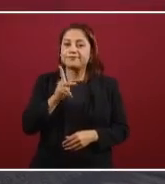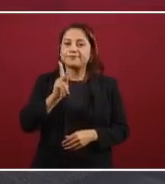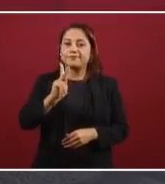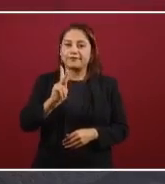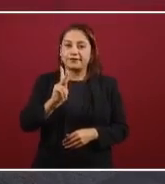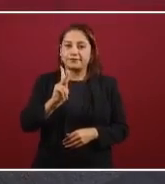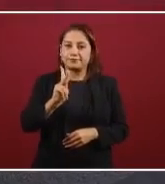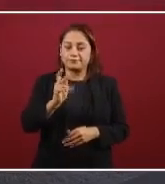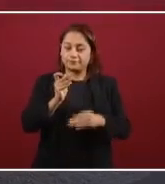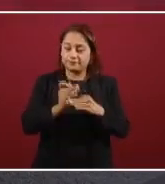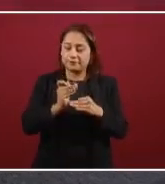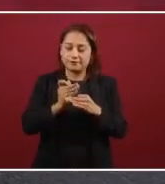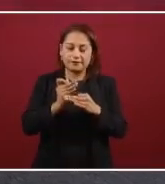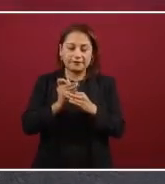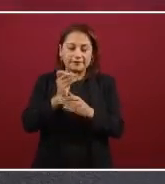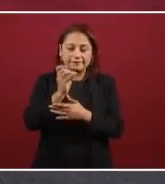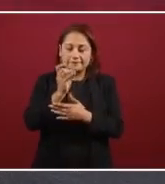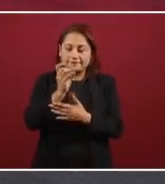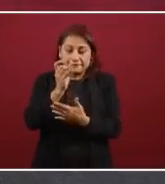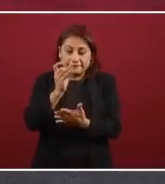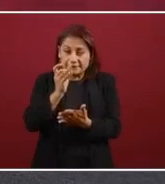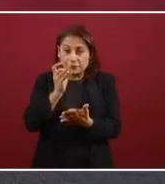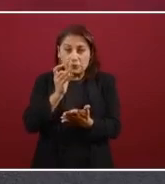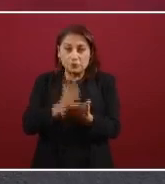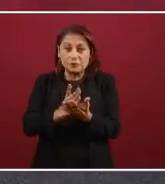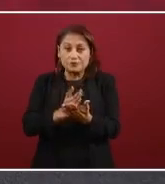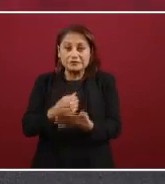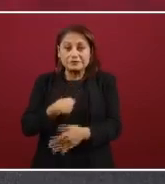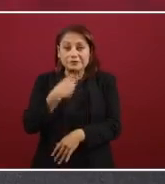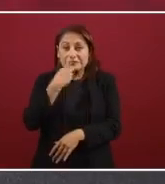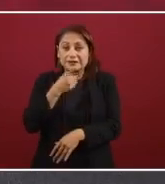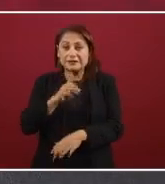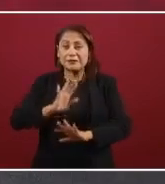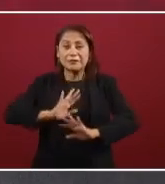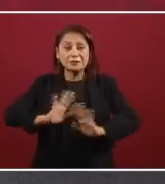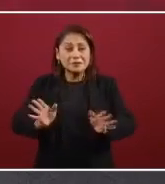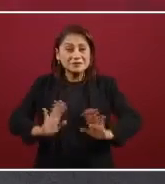vez, que no tienen llenadera.